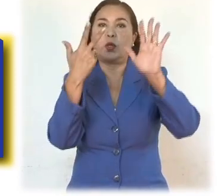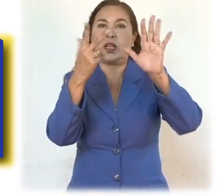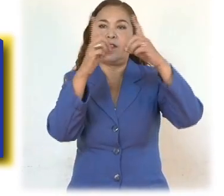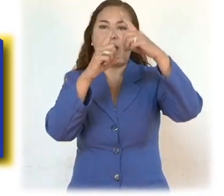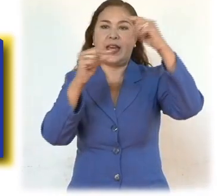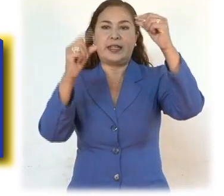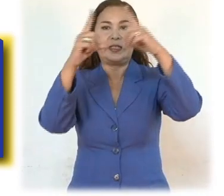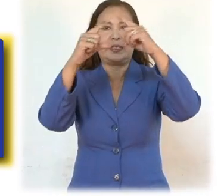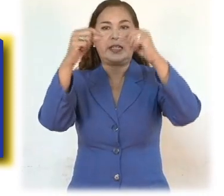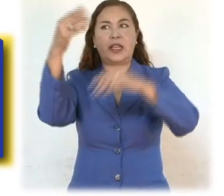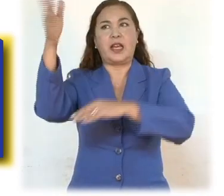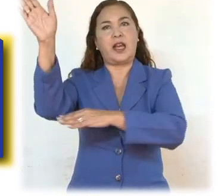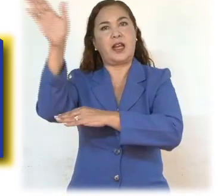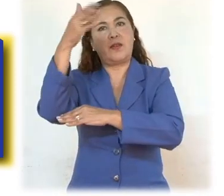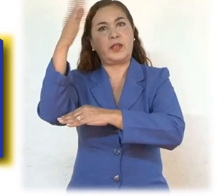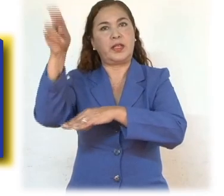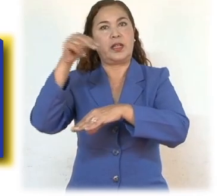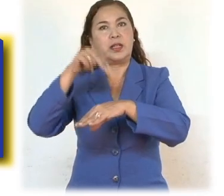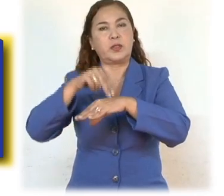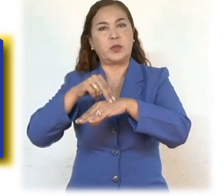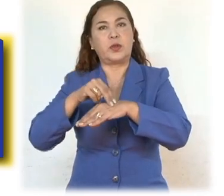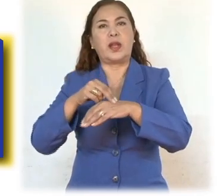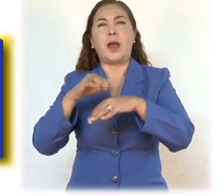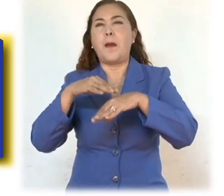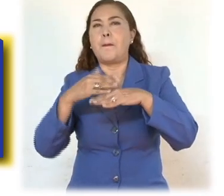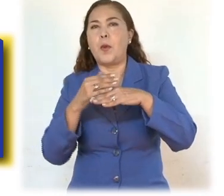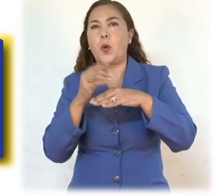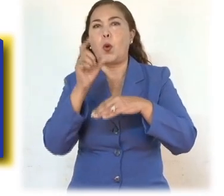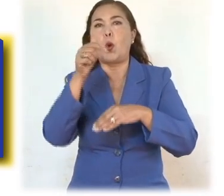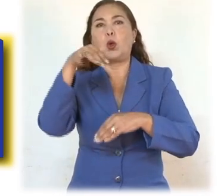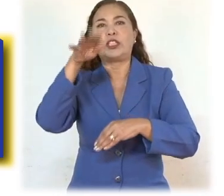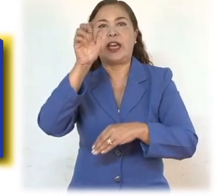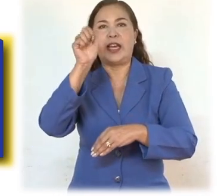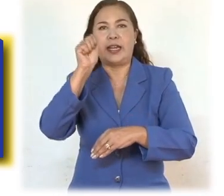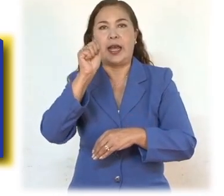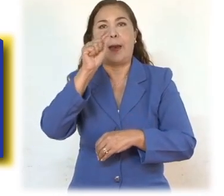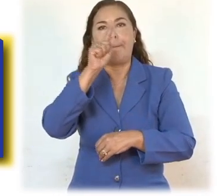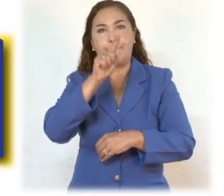estrella a la bandera nacional por la provincia de guayana